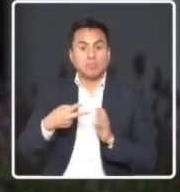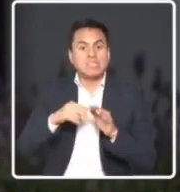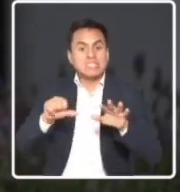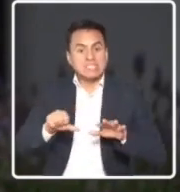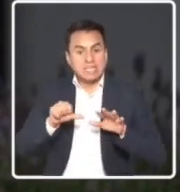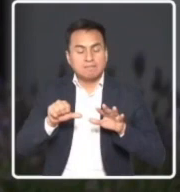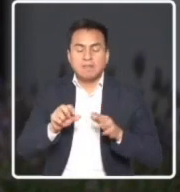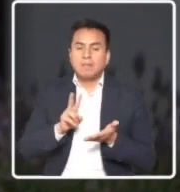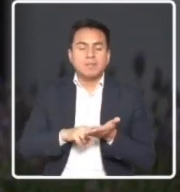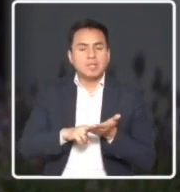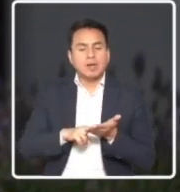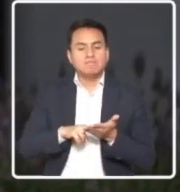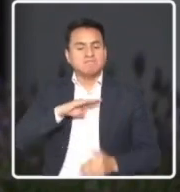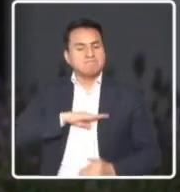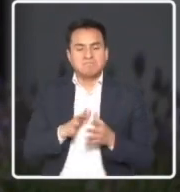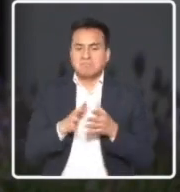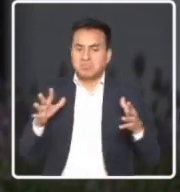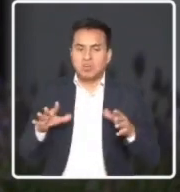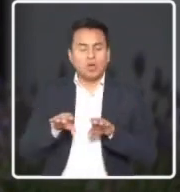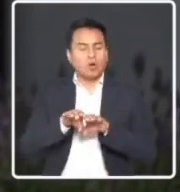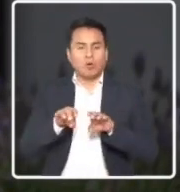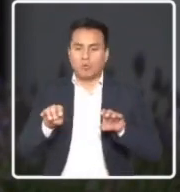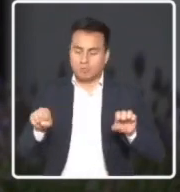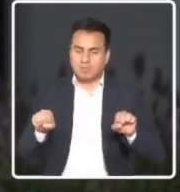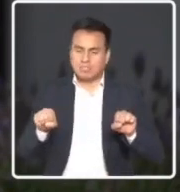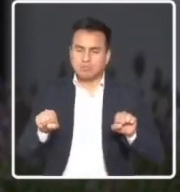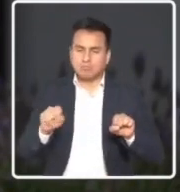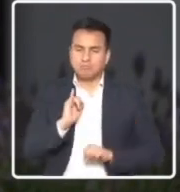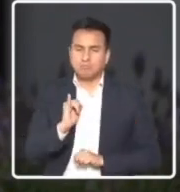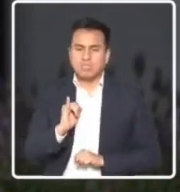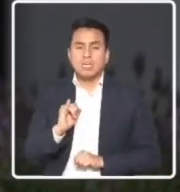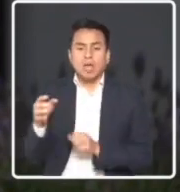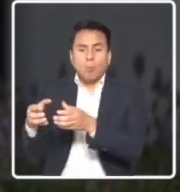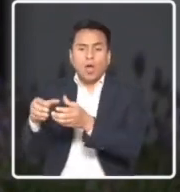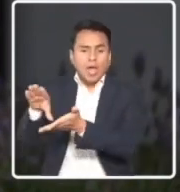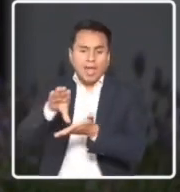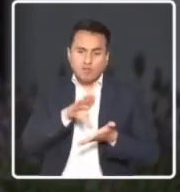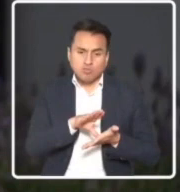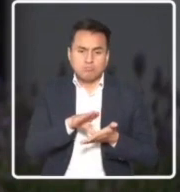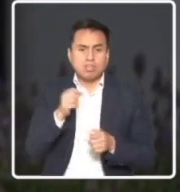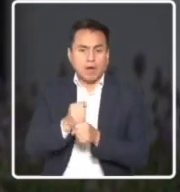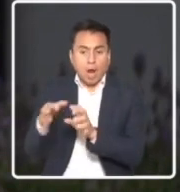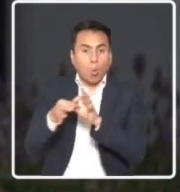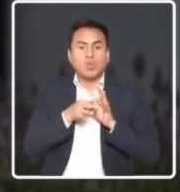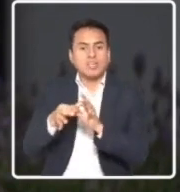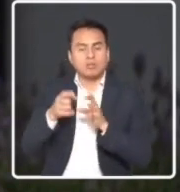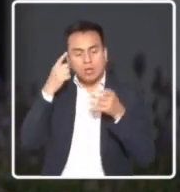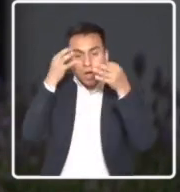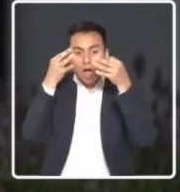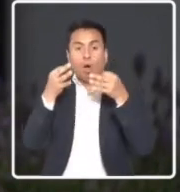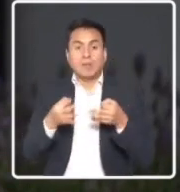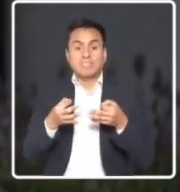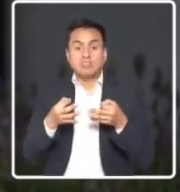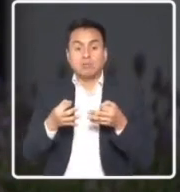2016. Realmente es una gran satisfacción, un gran compromiso con nuestros pueblos, trabajar unidos. Estoy convencido